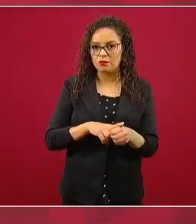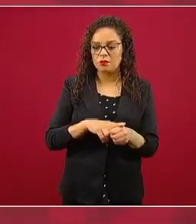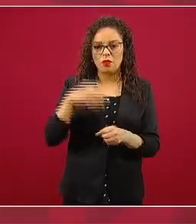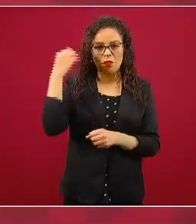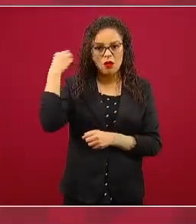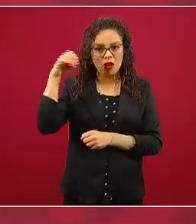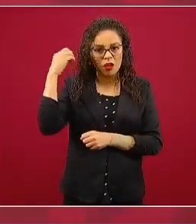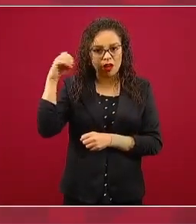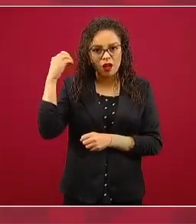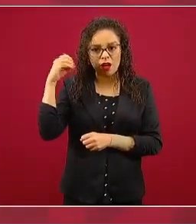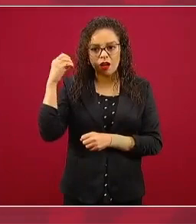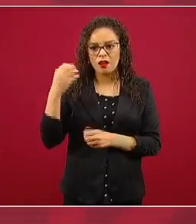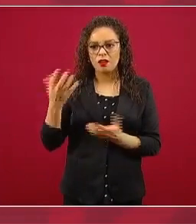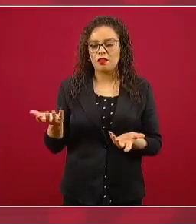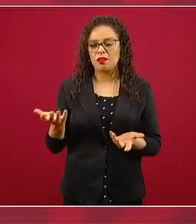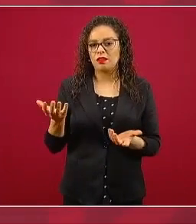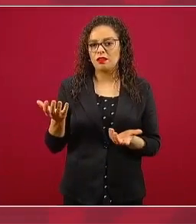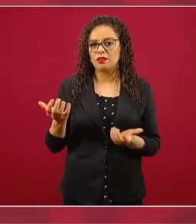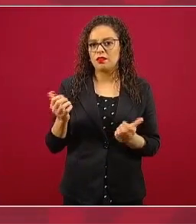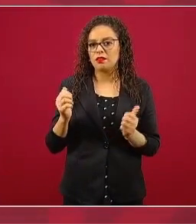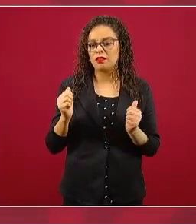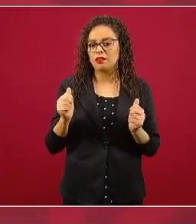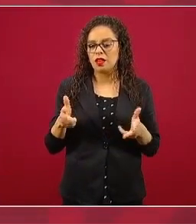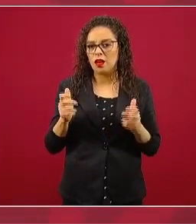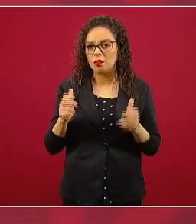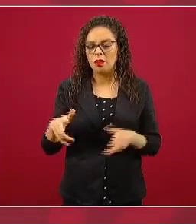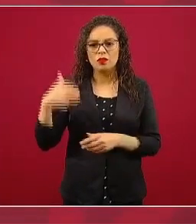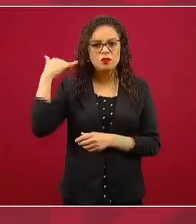en Chiapas, en Yucatán?